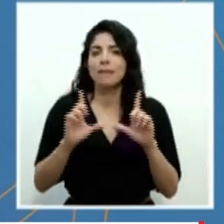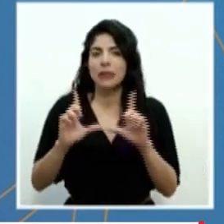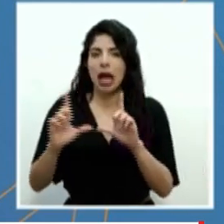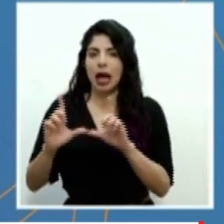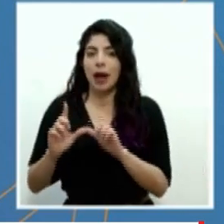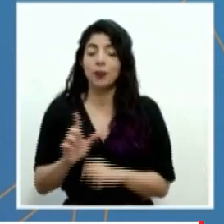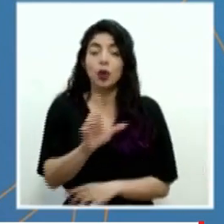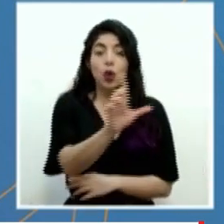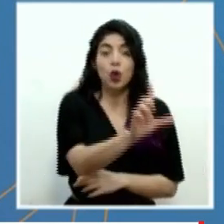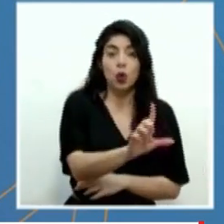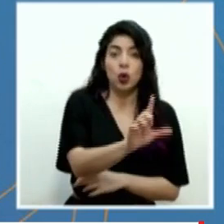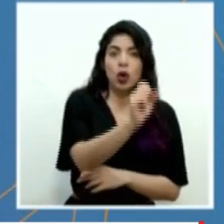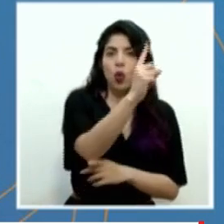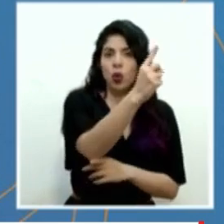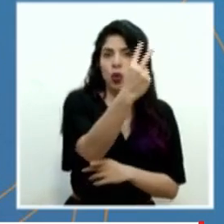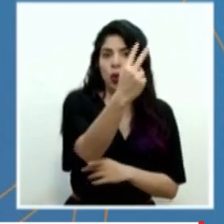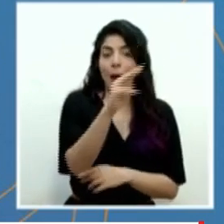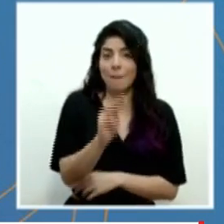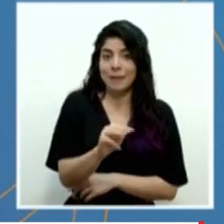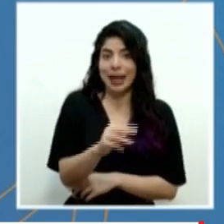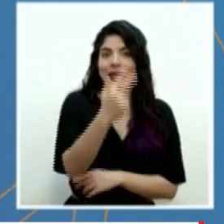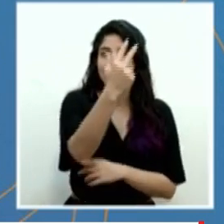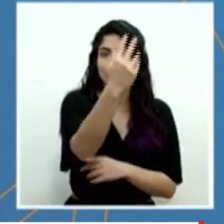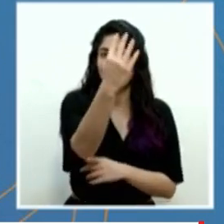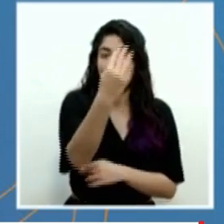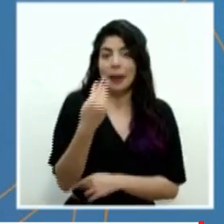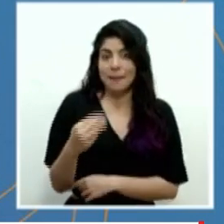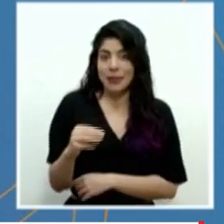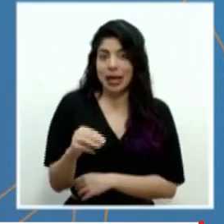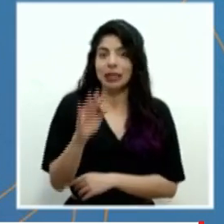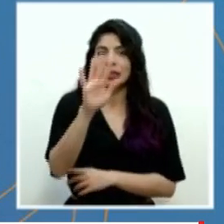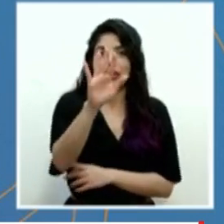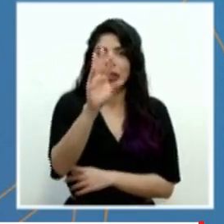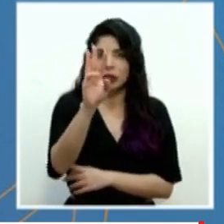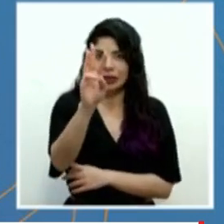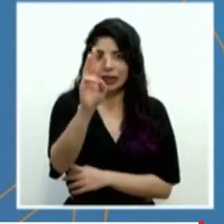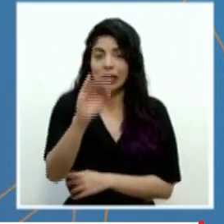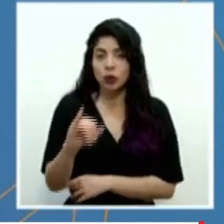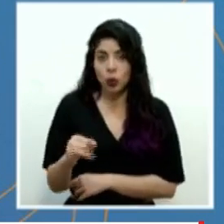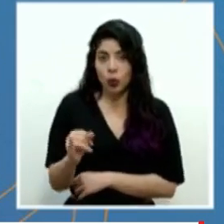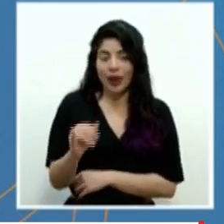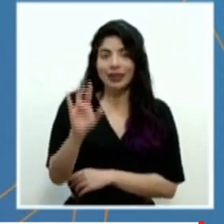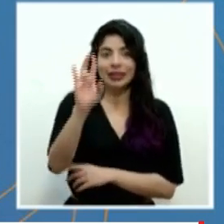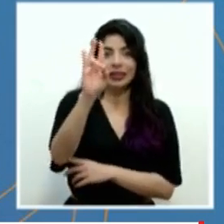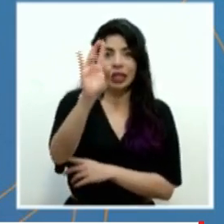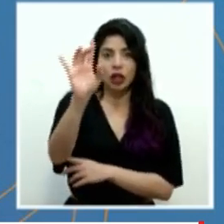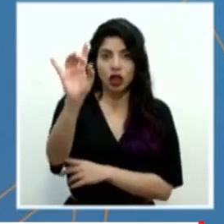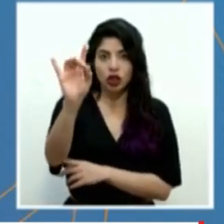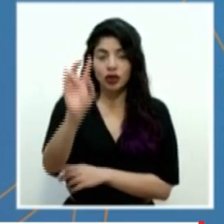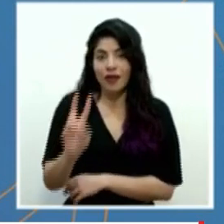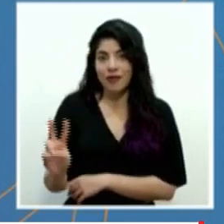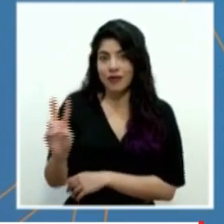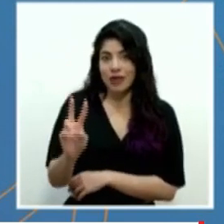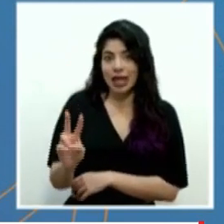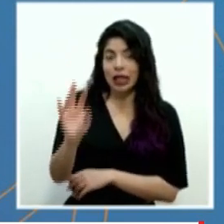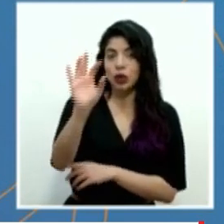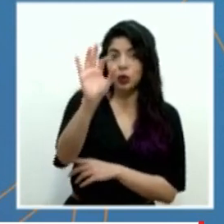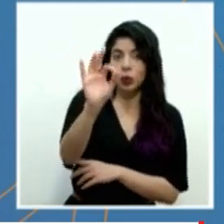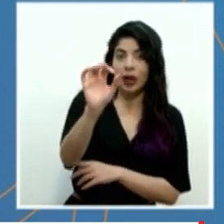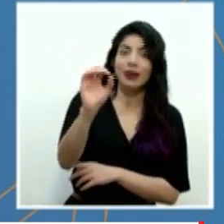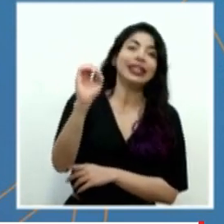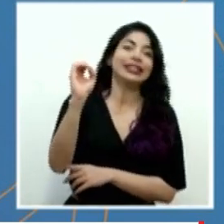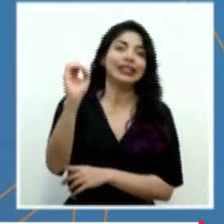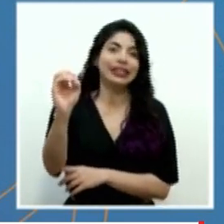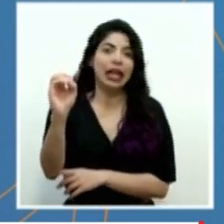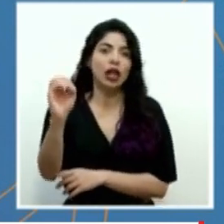según lunes 1 y 2, martes 3 y 4, miércoles 5 y 6, jueves 7 y 8, viernes 9